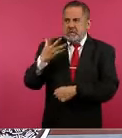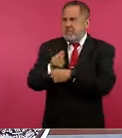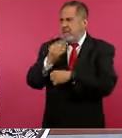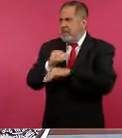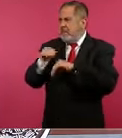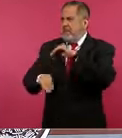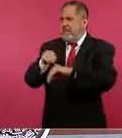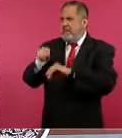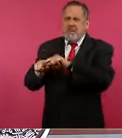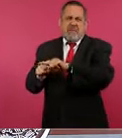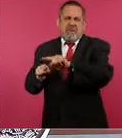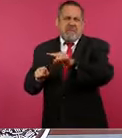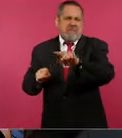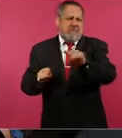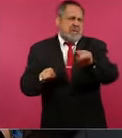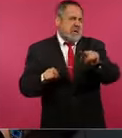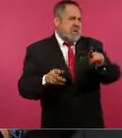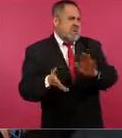Todo el país.